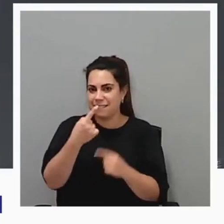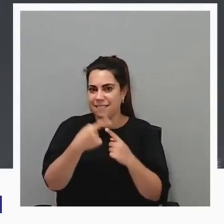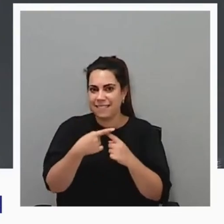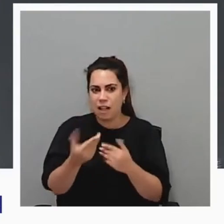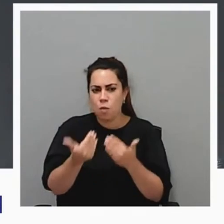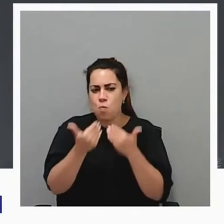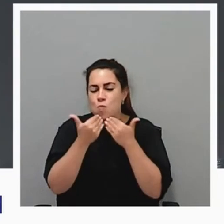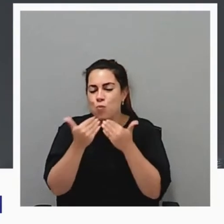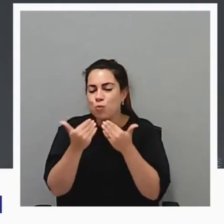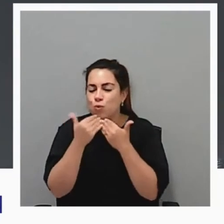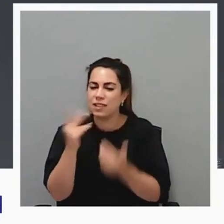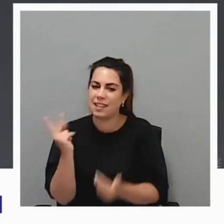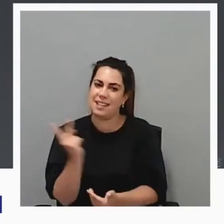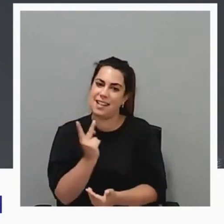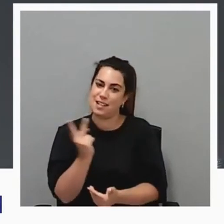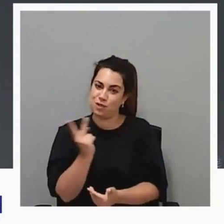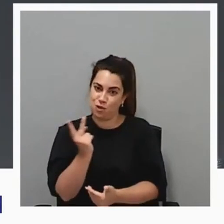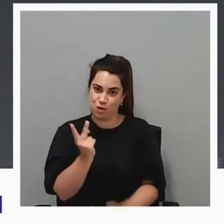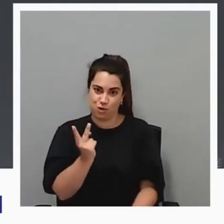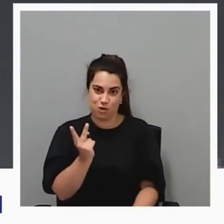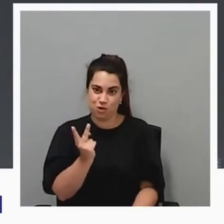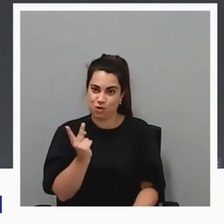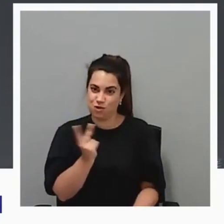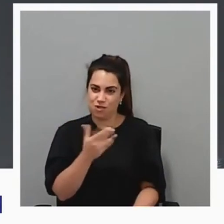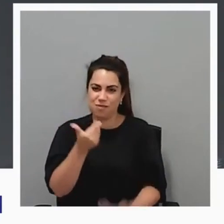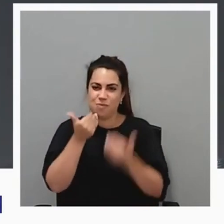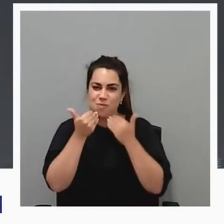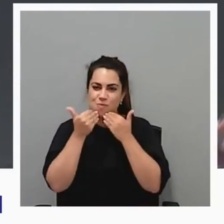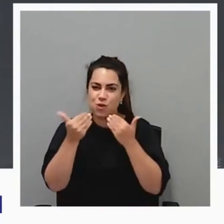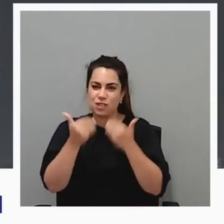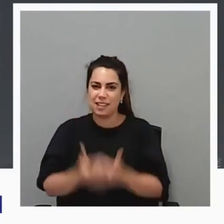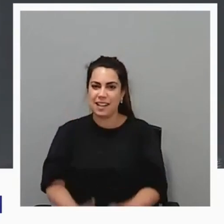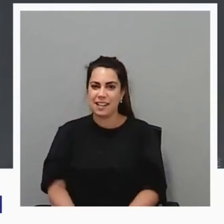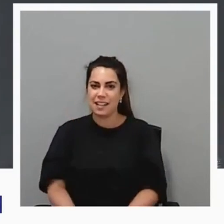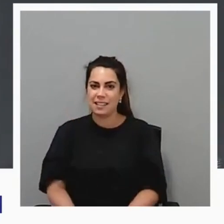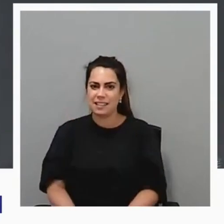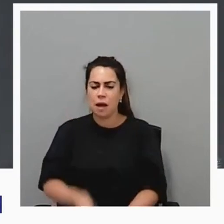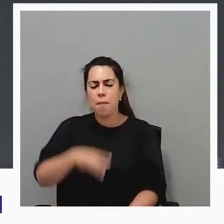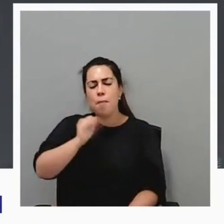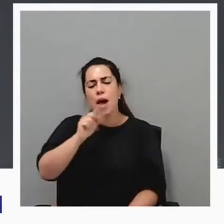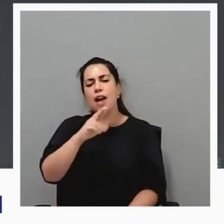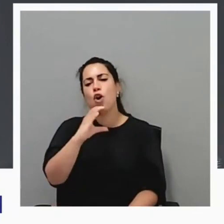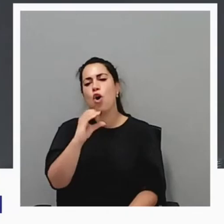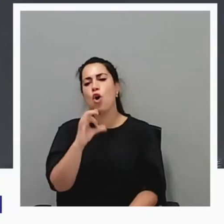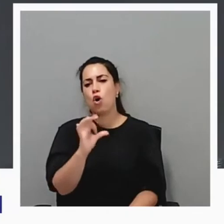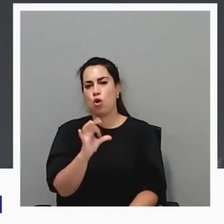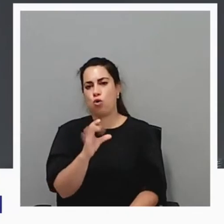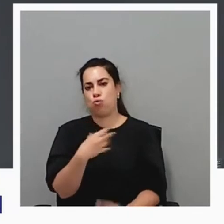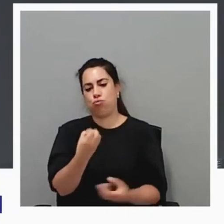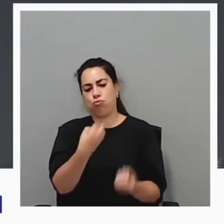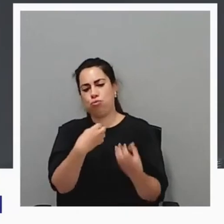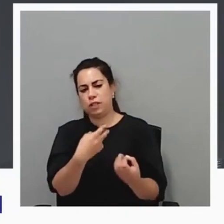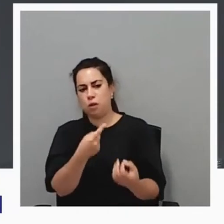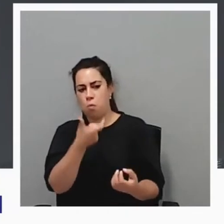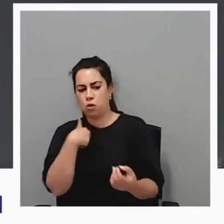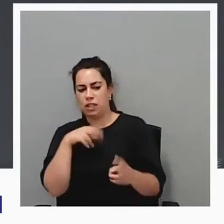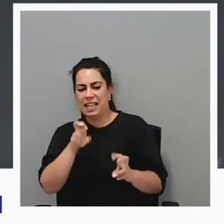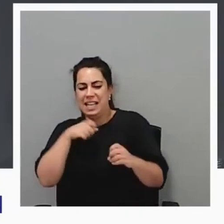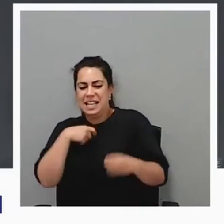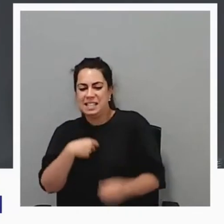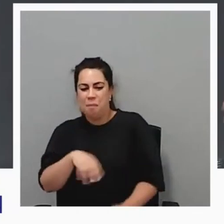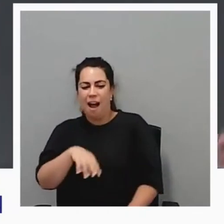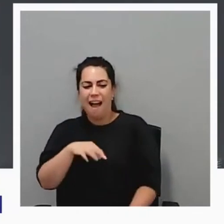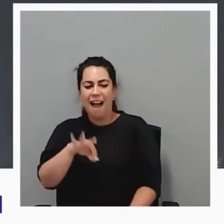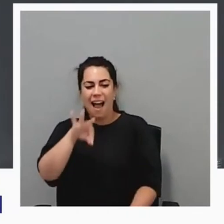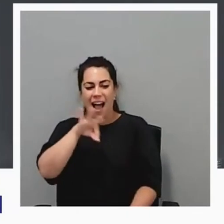estado aquí. Gracias a Marcos, gracias a Juan. Marcos ha acotado un poquito el terreno de juego con el tema del alma. No paro de darle vueltas, porque hemos